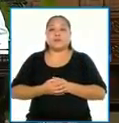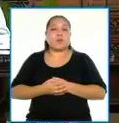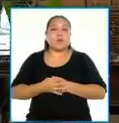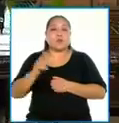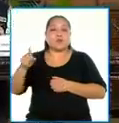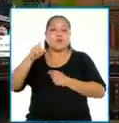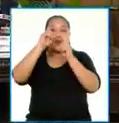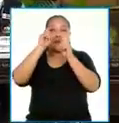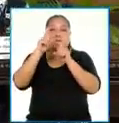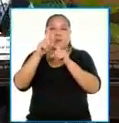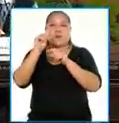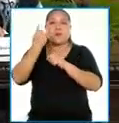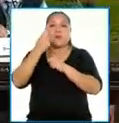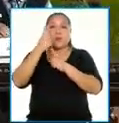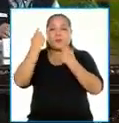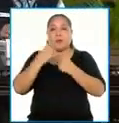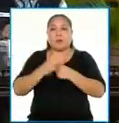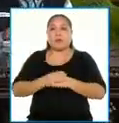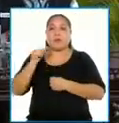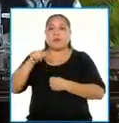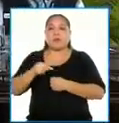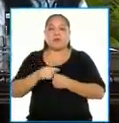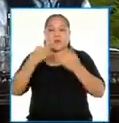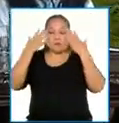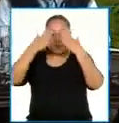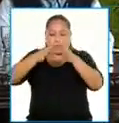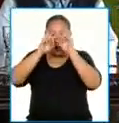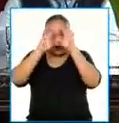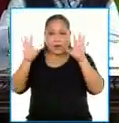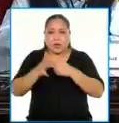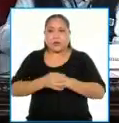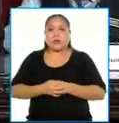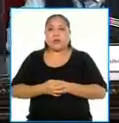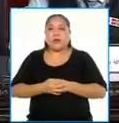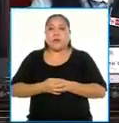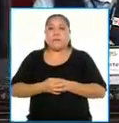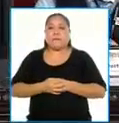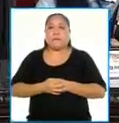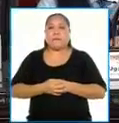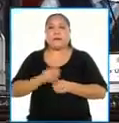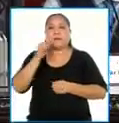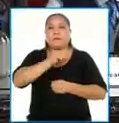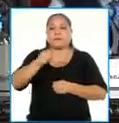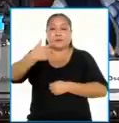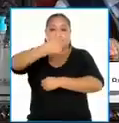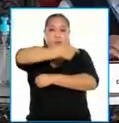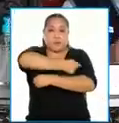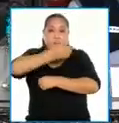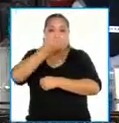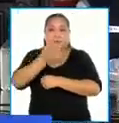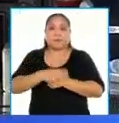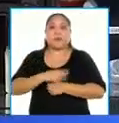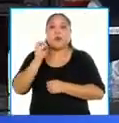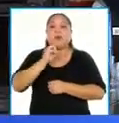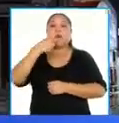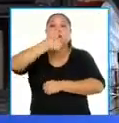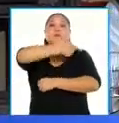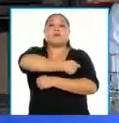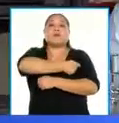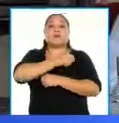Su primera pregunta me permite hacer una precisión. Esas vacunas o esas